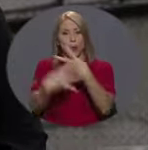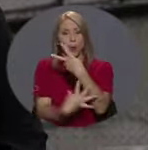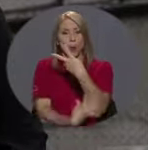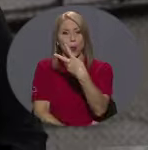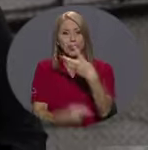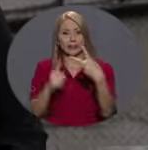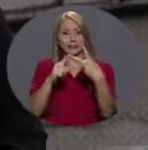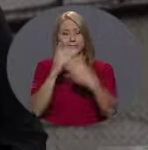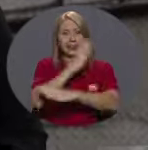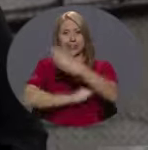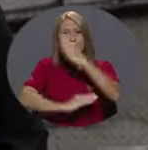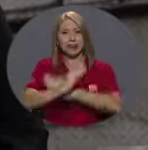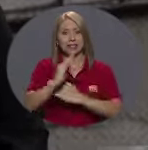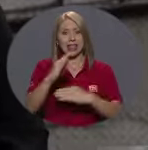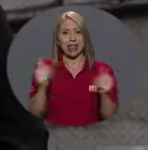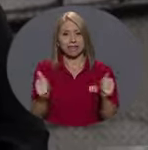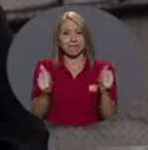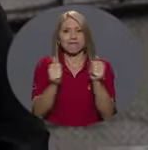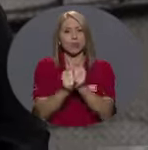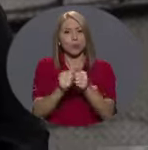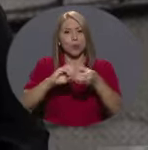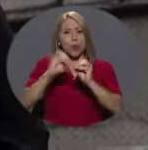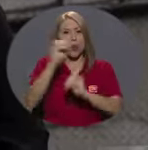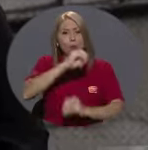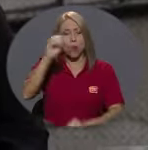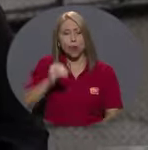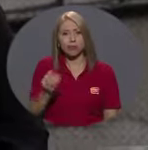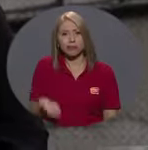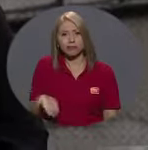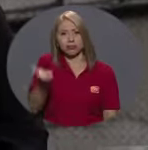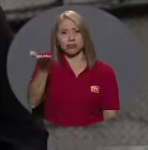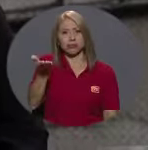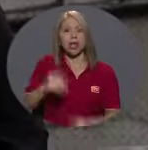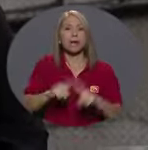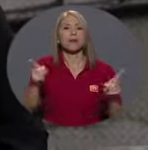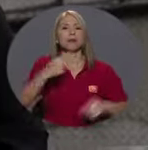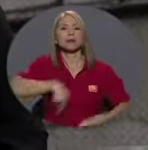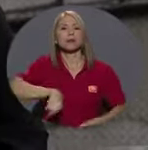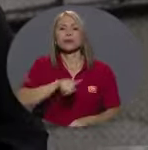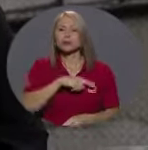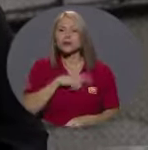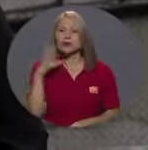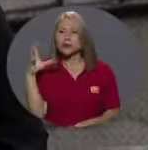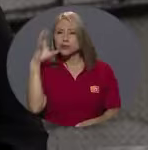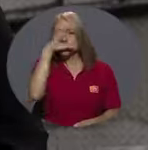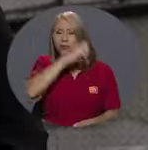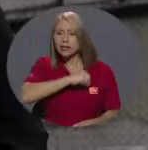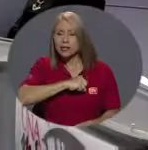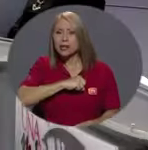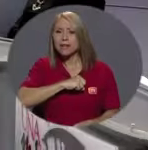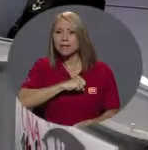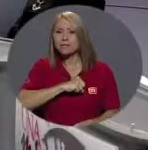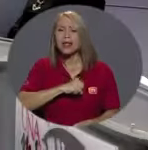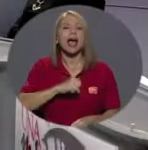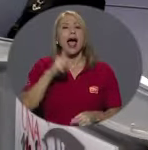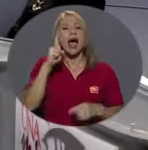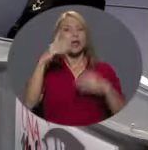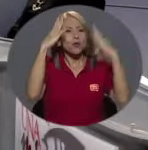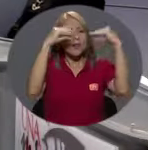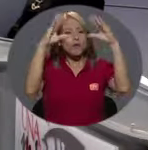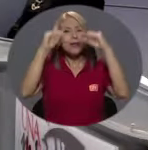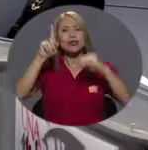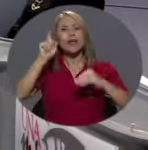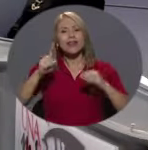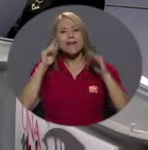y discapacidad es altísimo. Sin embargo, nos hemos dado cuenta que hay una información que se tiene que